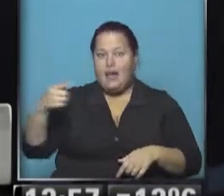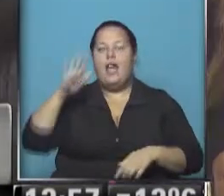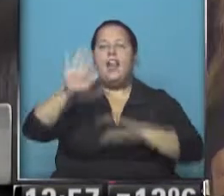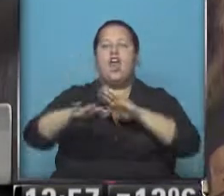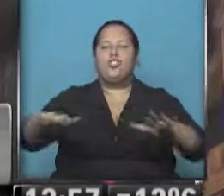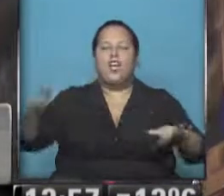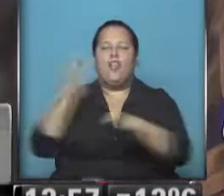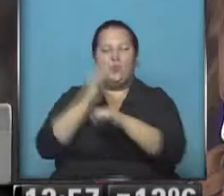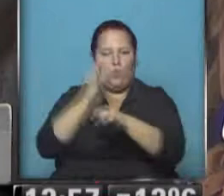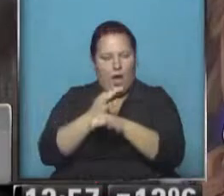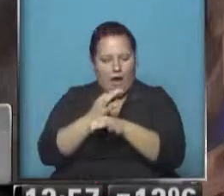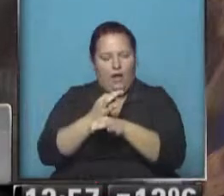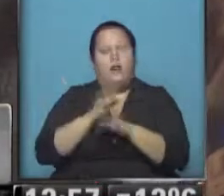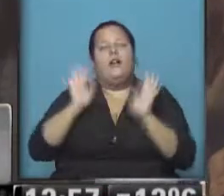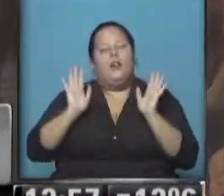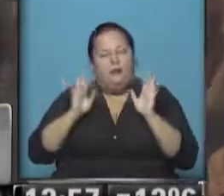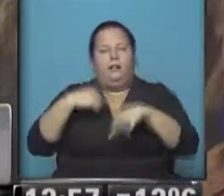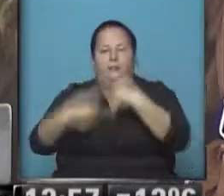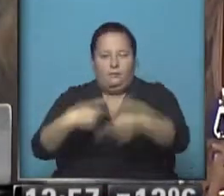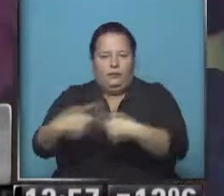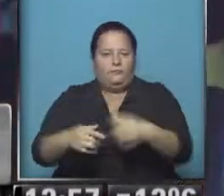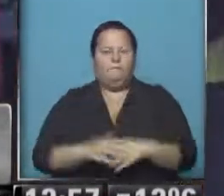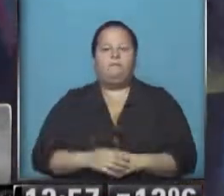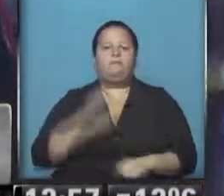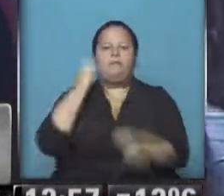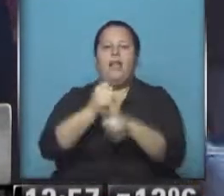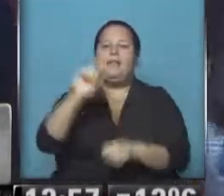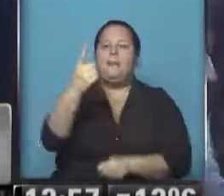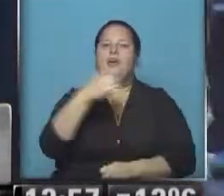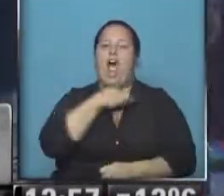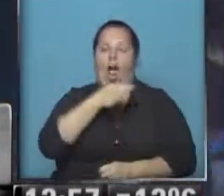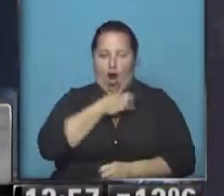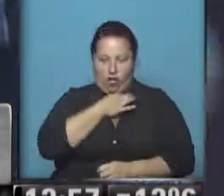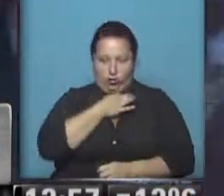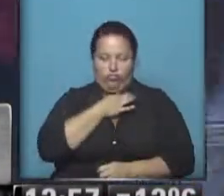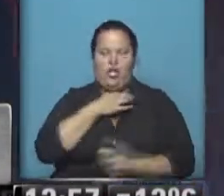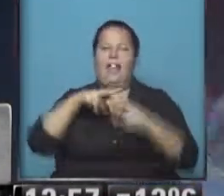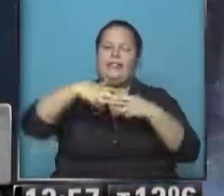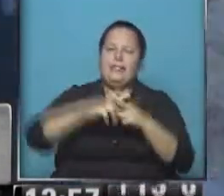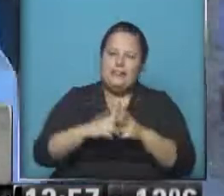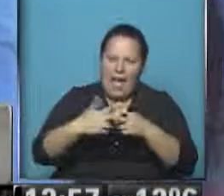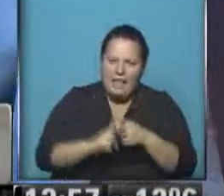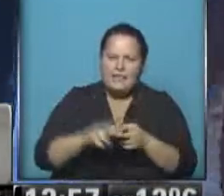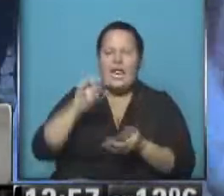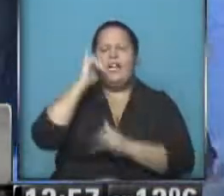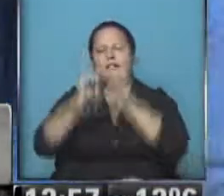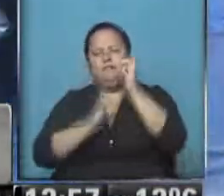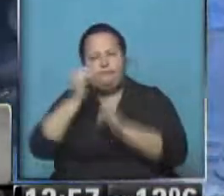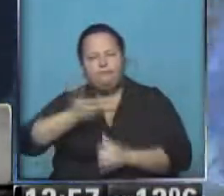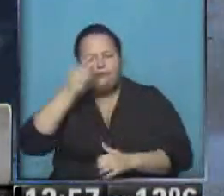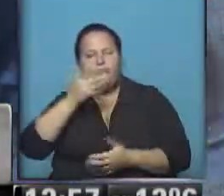los chicos de las escuelas aunque continúa hasta el 1º de agosto habrá talleres narraciones